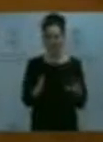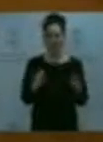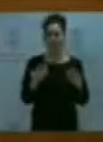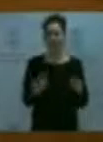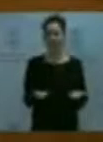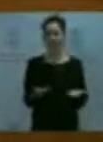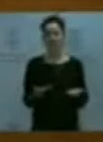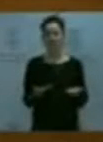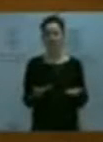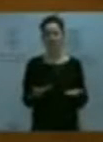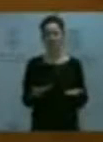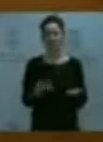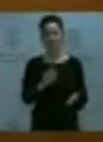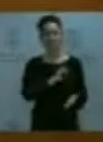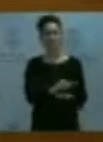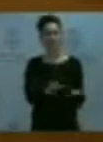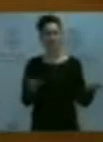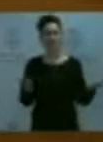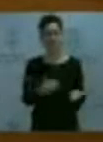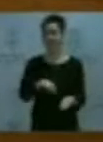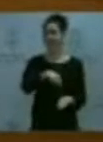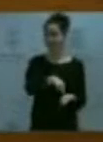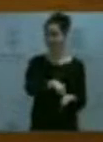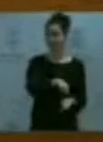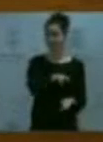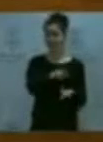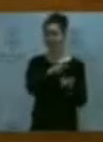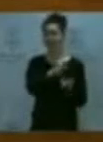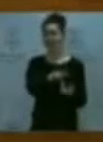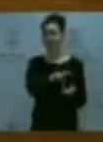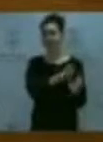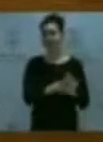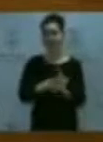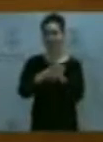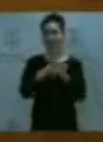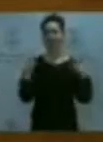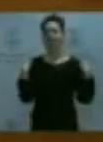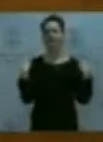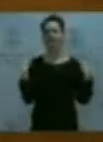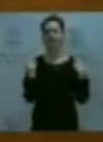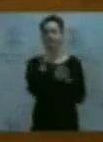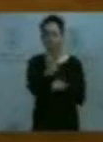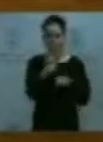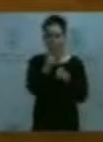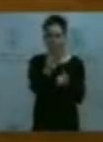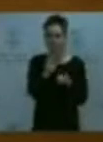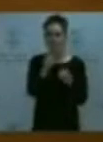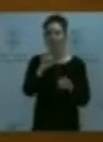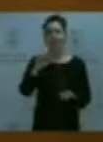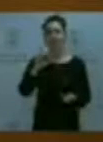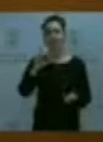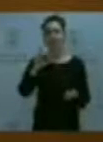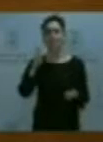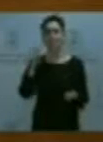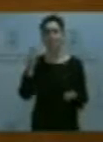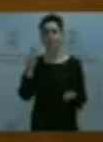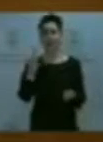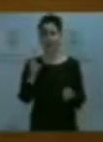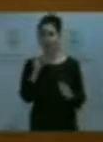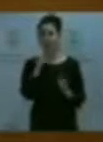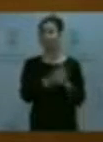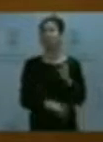es el impuesto sobre la renta de las personas físicas, donde hay capacidad normativa por parte de las comunidades autónomas